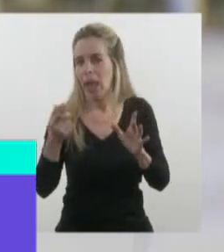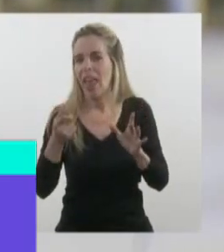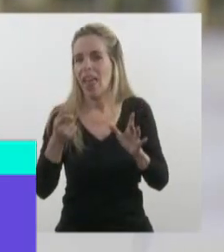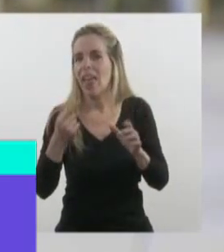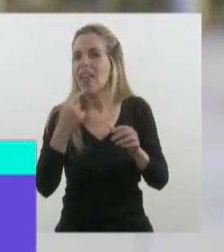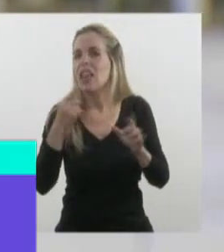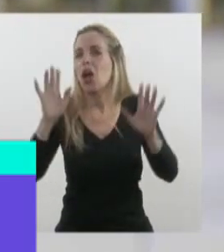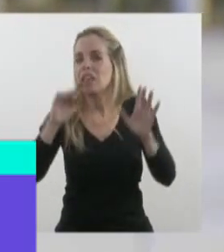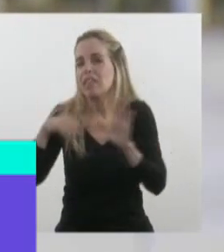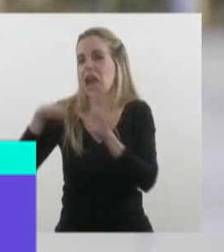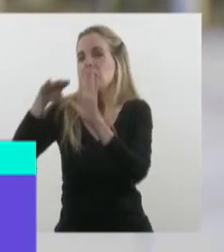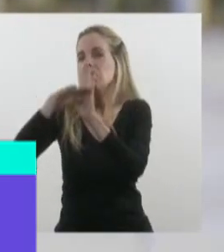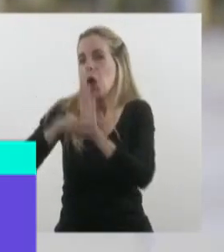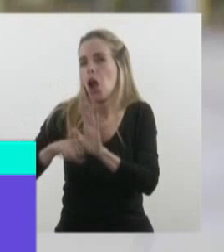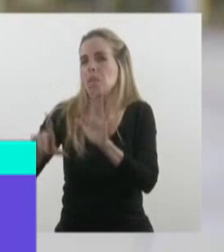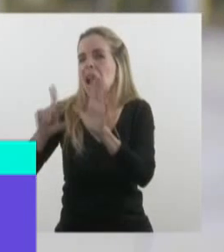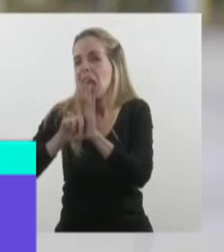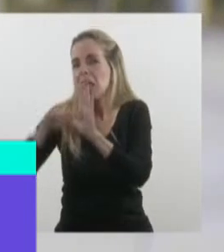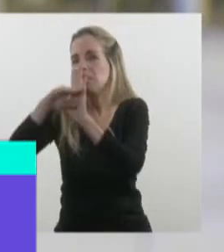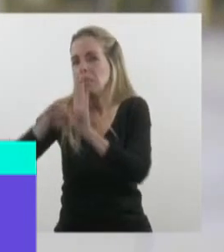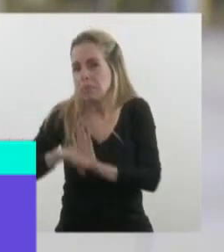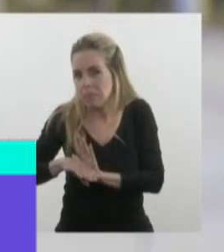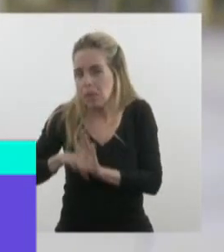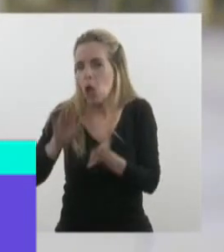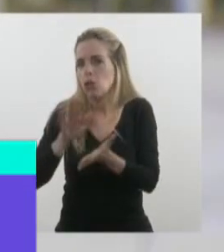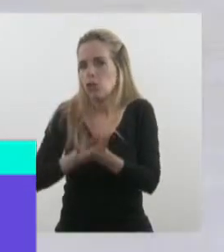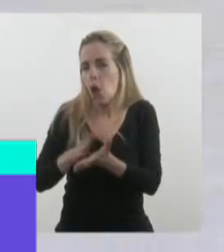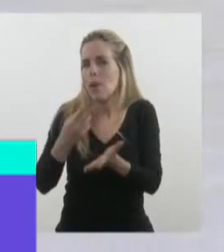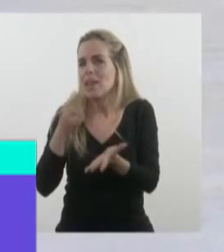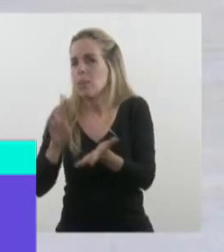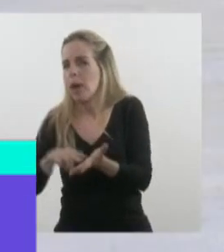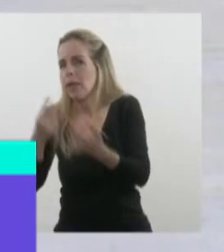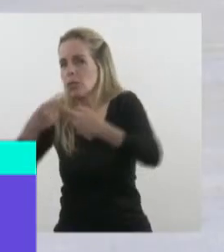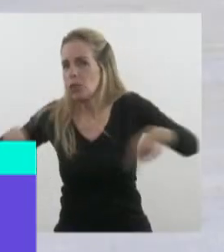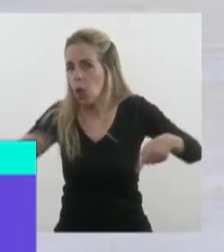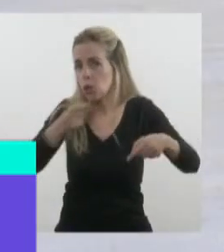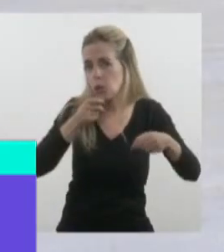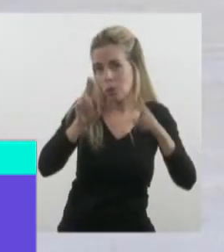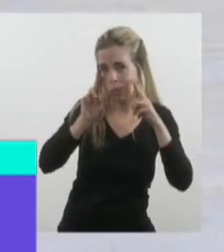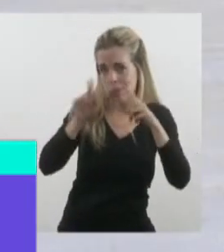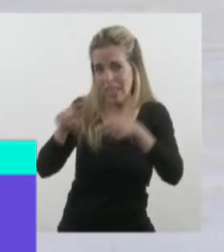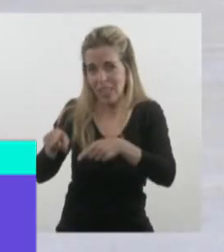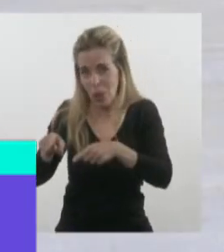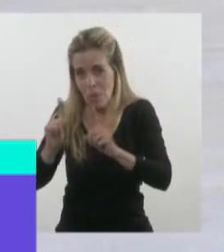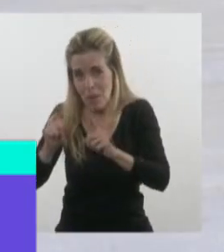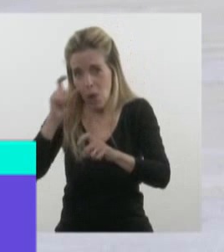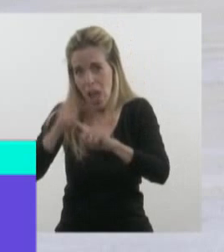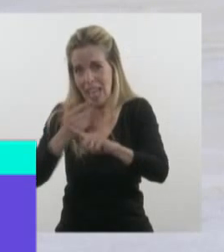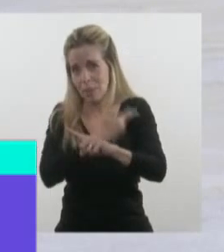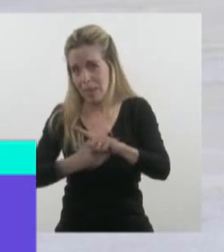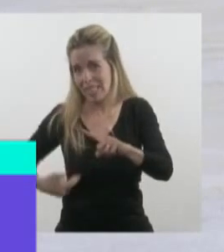la normativa en materia de regulación tarifaria que dejó vigente el gobierno que me